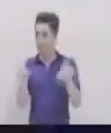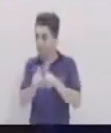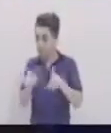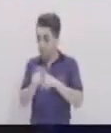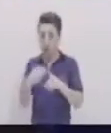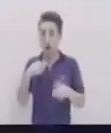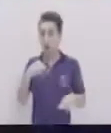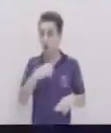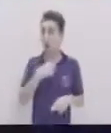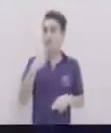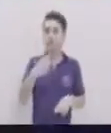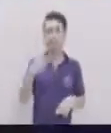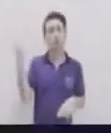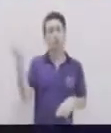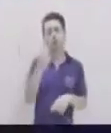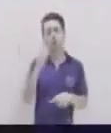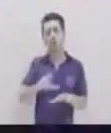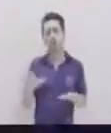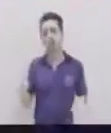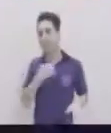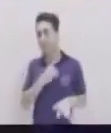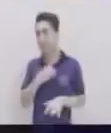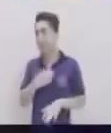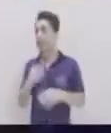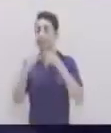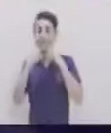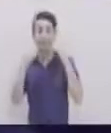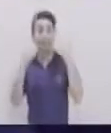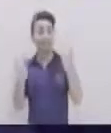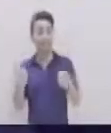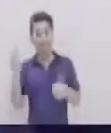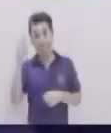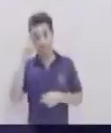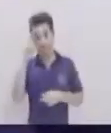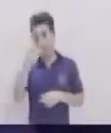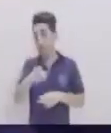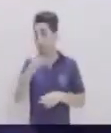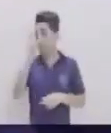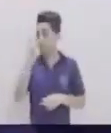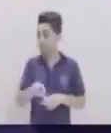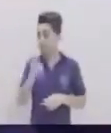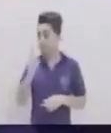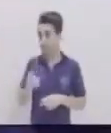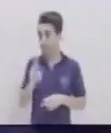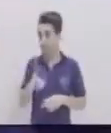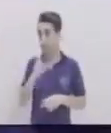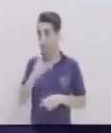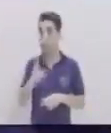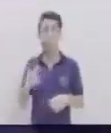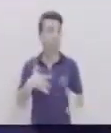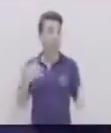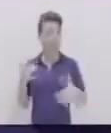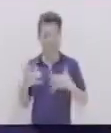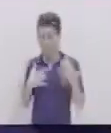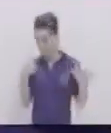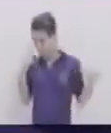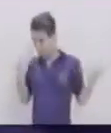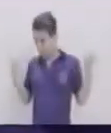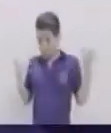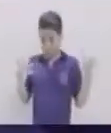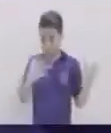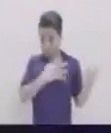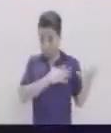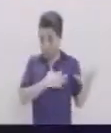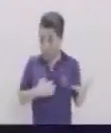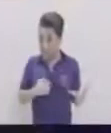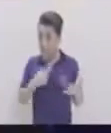como nosotros queremos que todos los niños sean felices. Y recuérdate siempre, cuando estés enojado, cuando